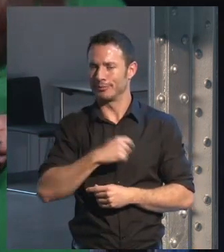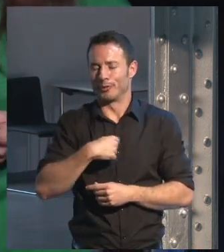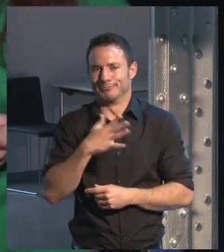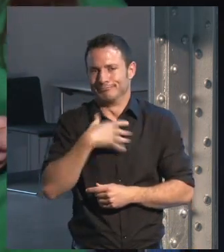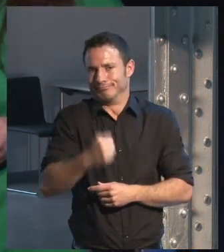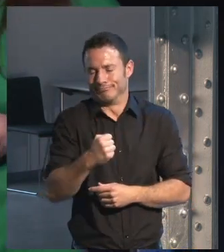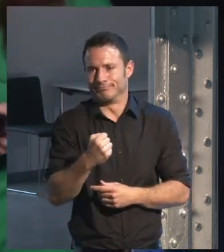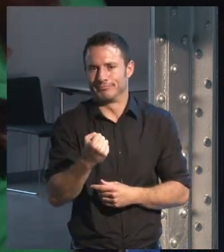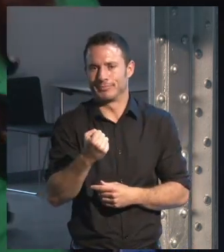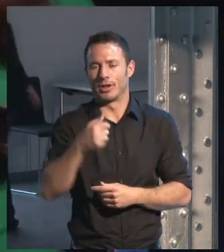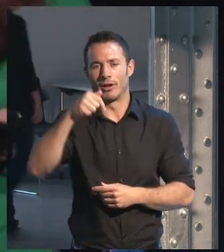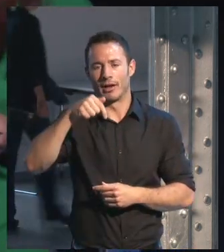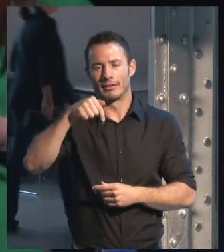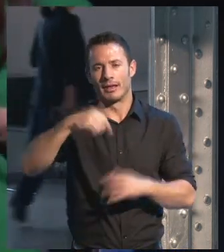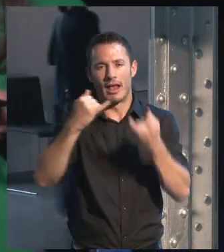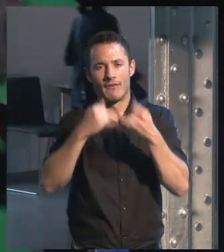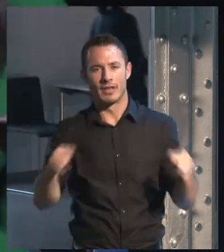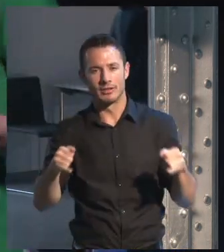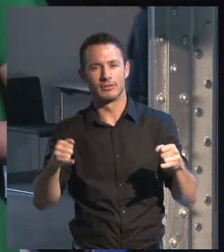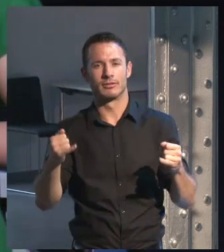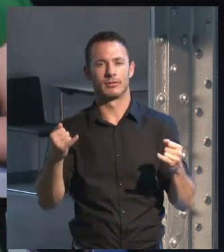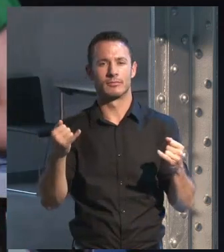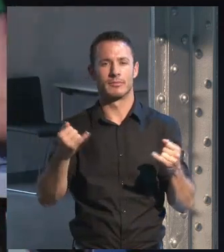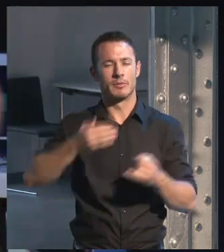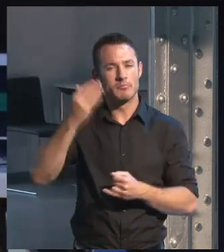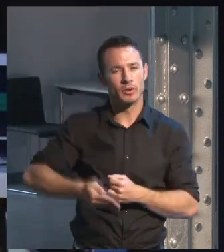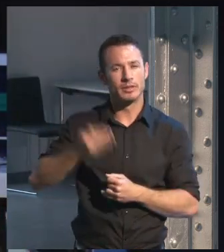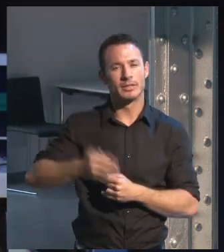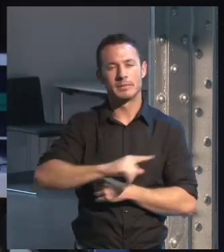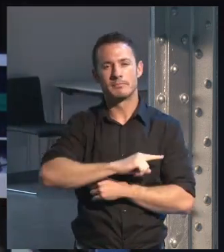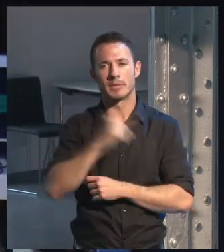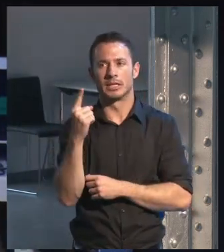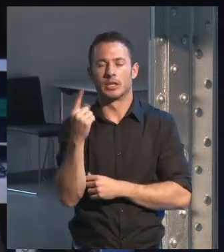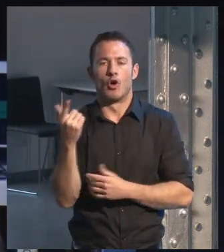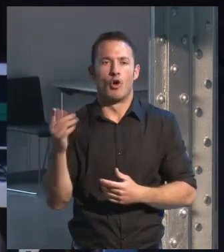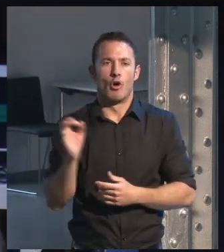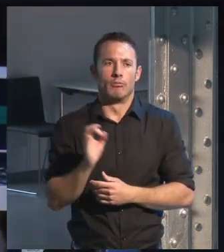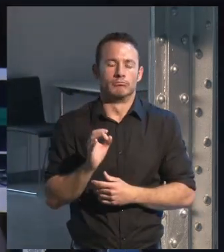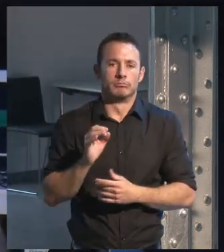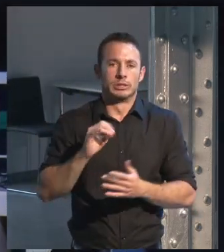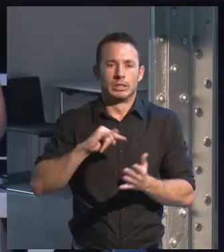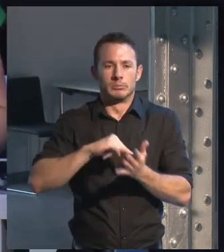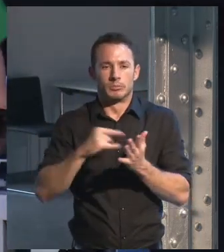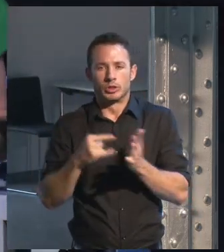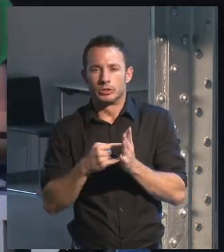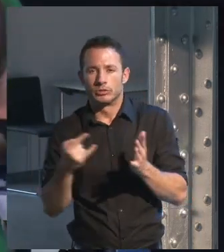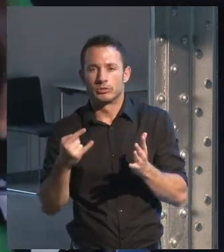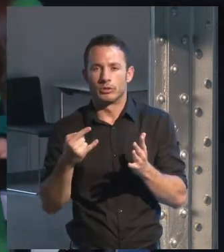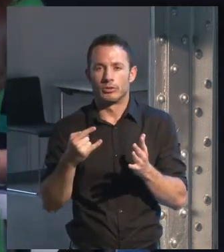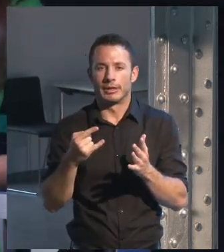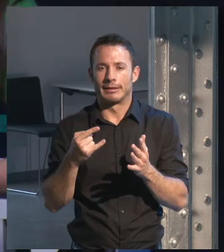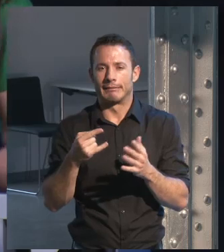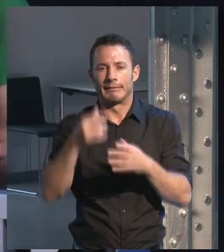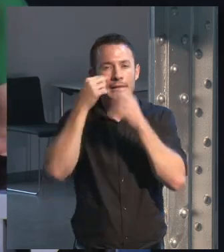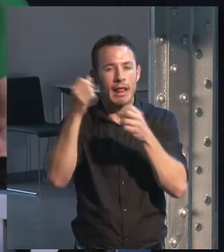atrevo a decir que hoy tenemos el evento más importante o el que más proyectos reúne de realidad